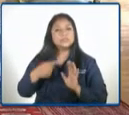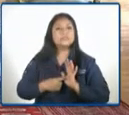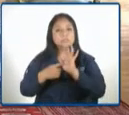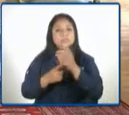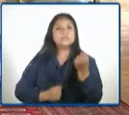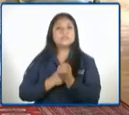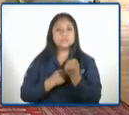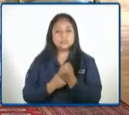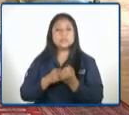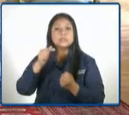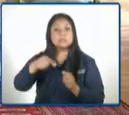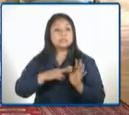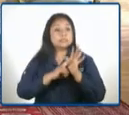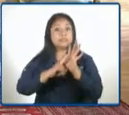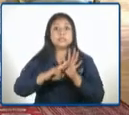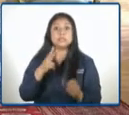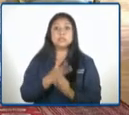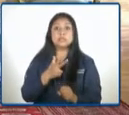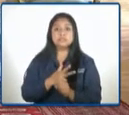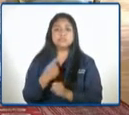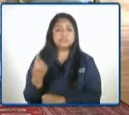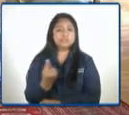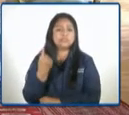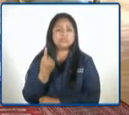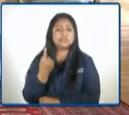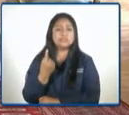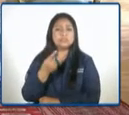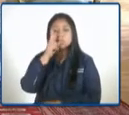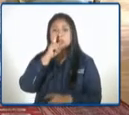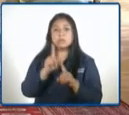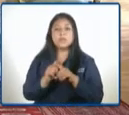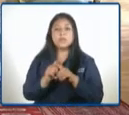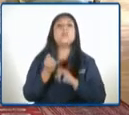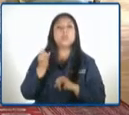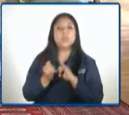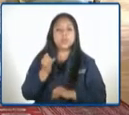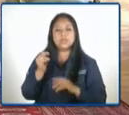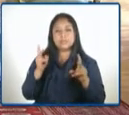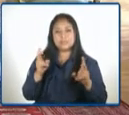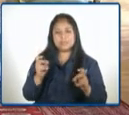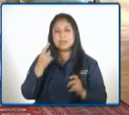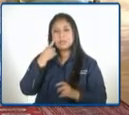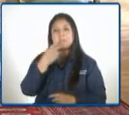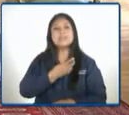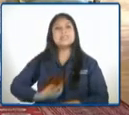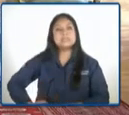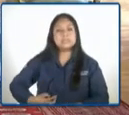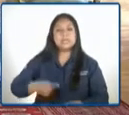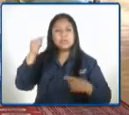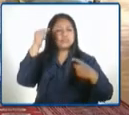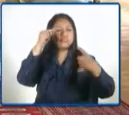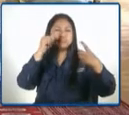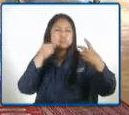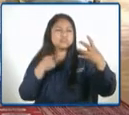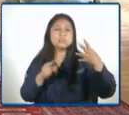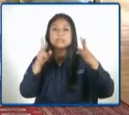le da a Guatemala es de gran relevancia. Y por último, presidente, de los temas que hemos